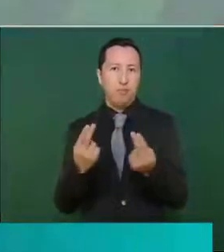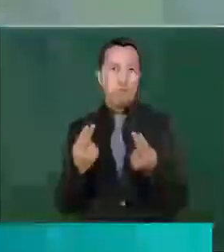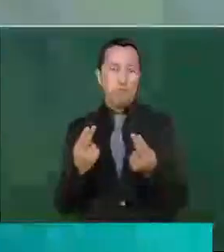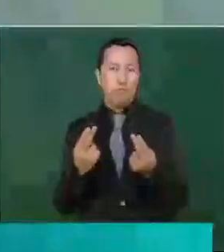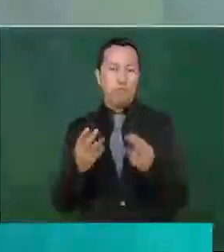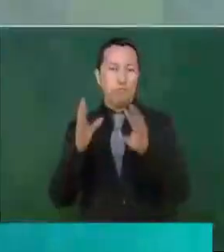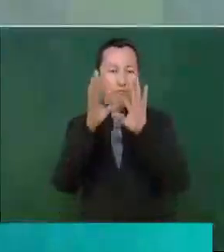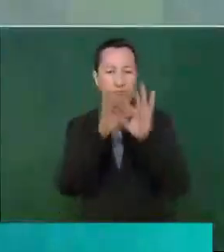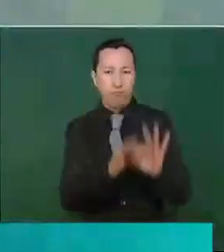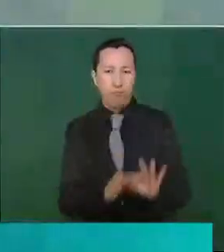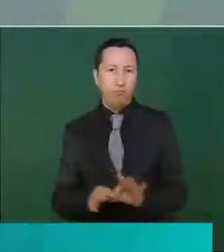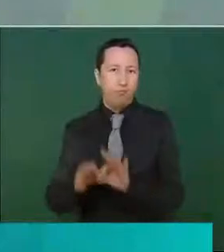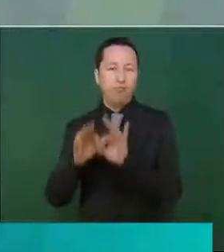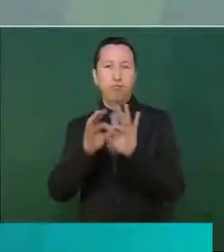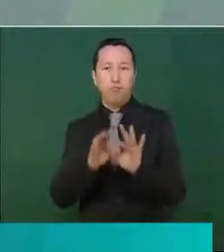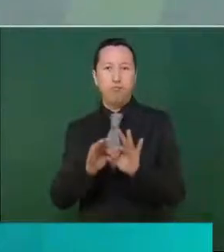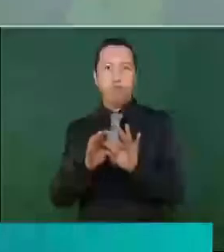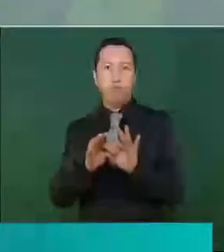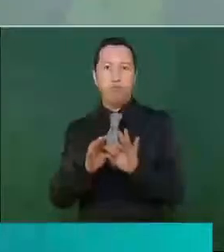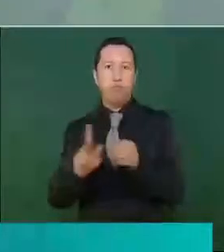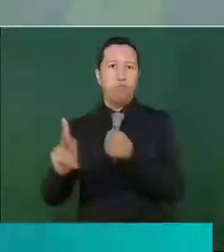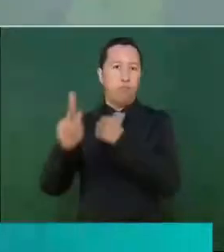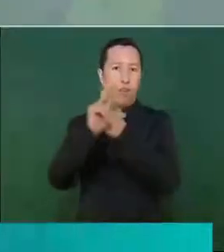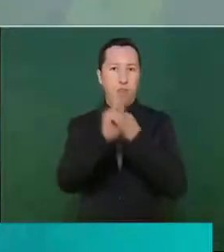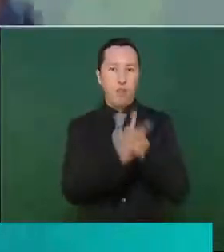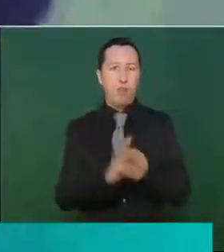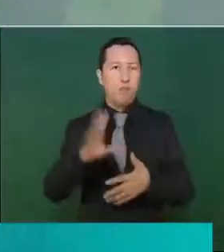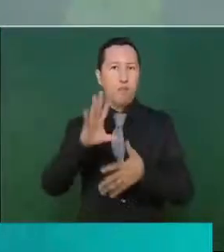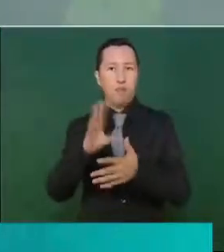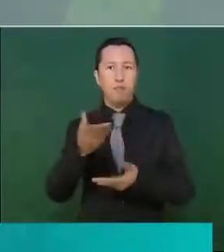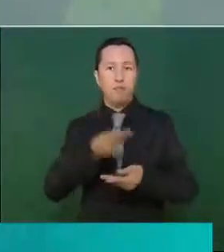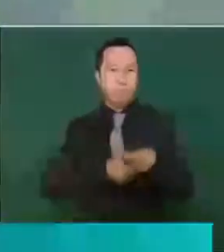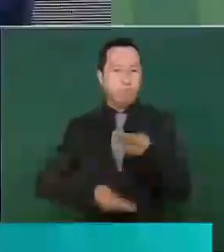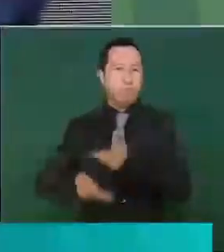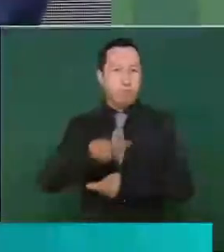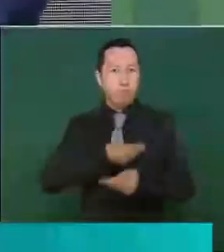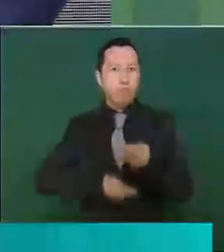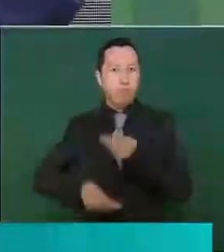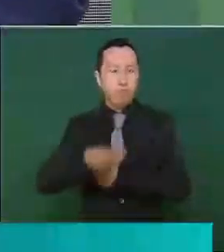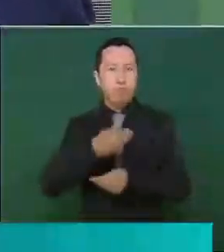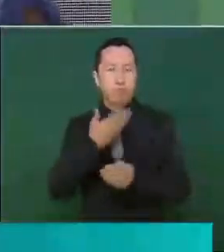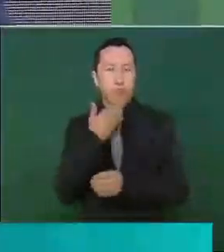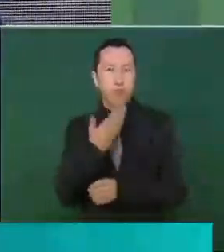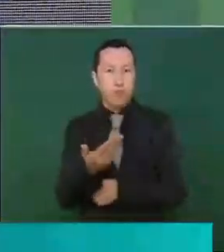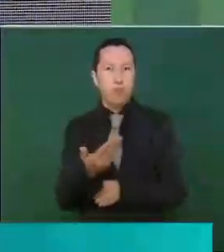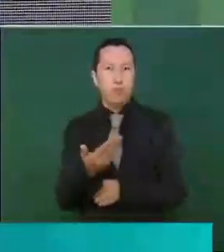En todos los países de América, que se constituye una región